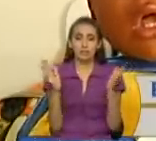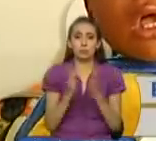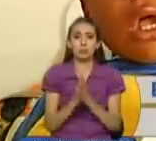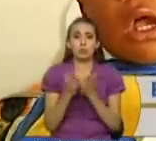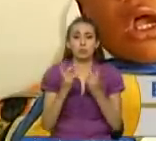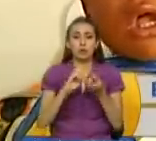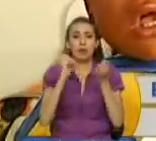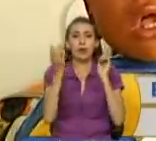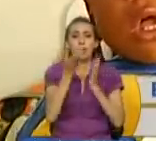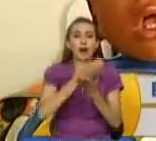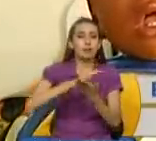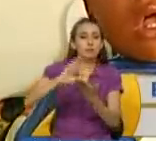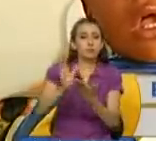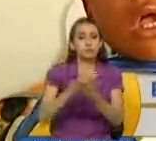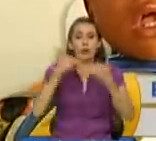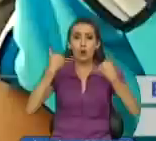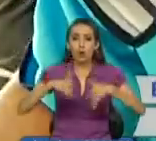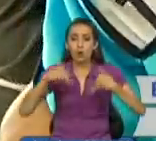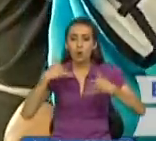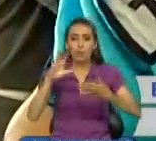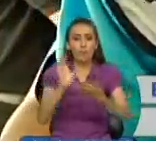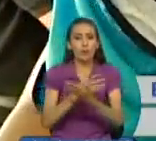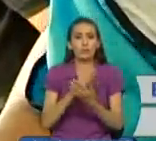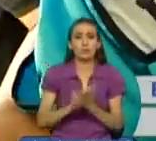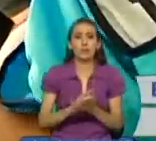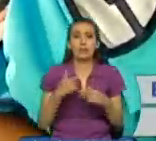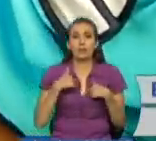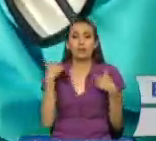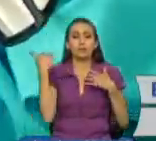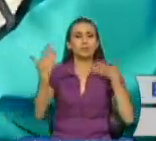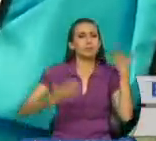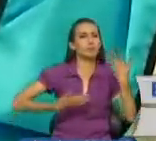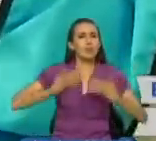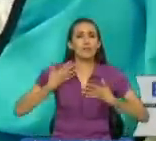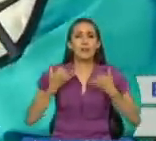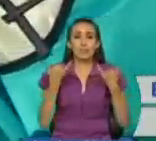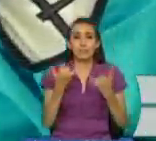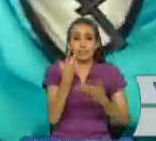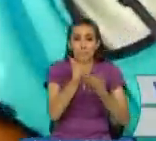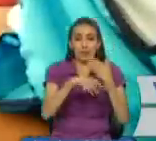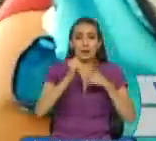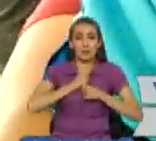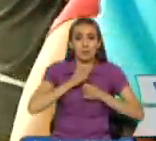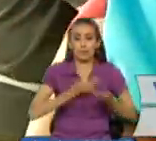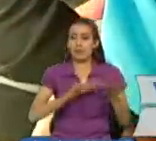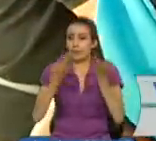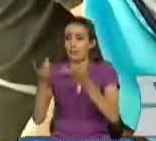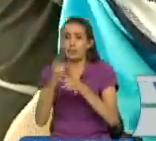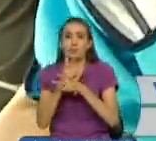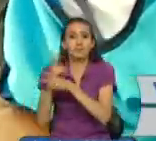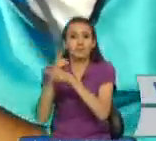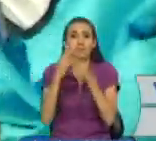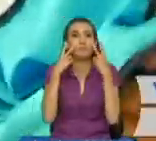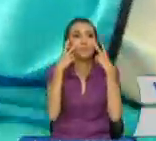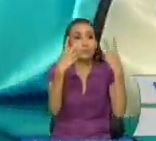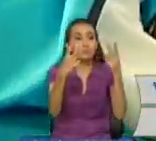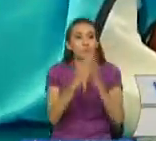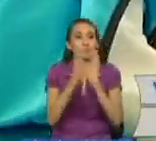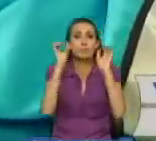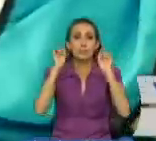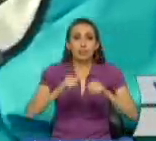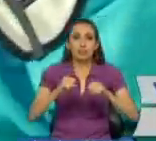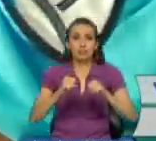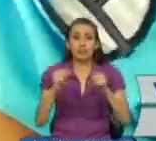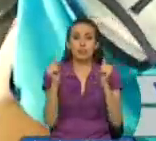través del canto de juego ronda música muy feliz porque tiene donde tener a su niño cuidado sobre todo protegido ante